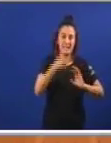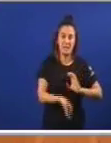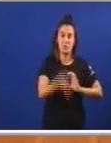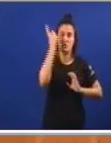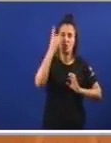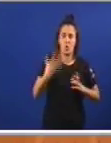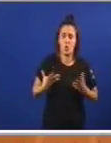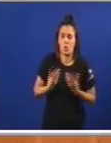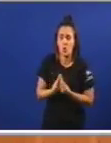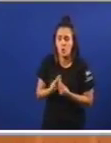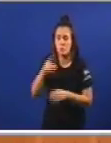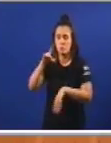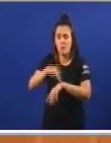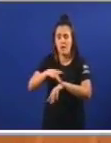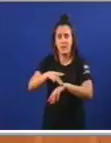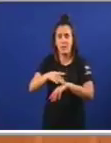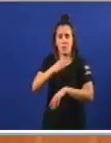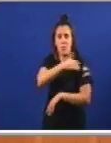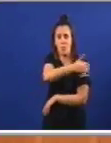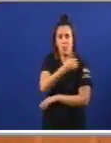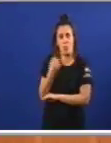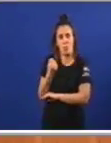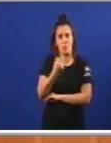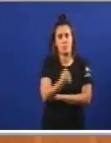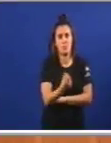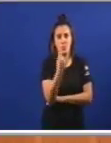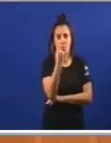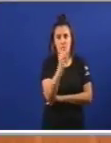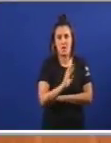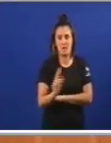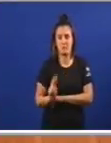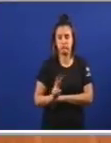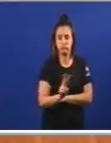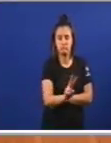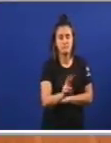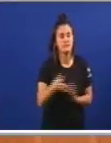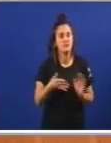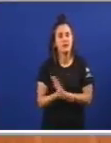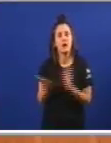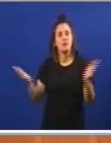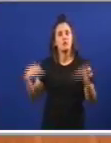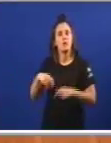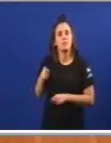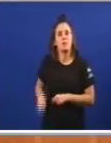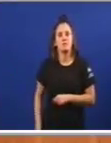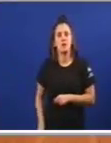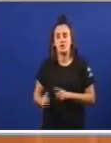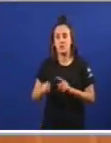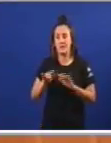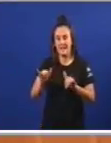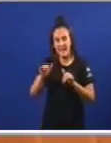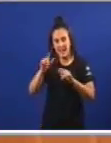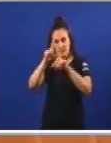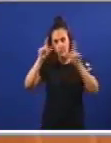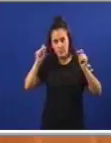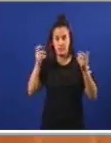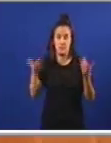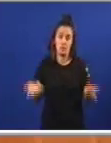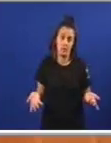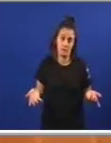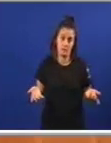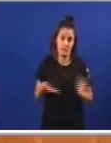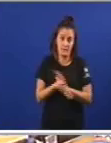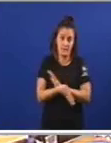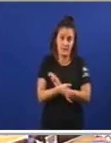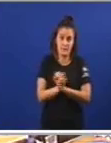médico residente e que, ademais, hai ausencia evidente de profesionais máis de enfermería. Sobra dicir que, evidentemente,